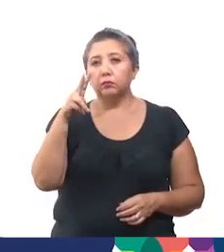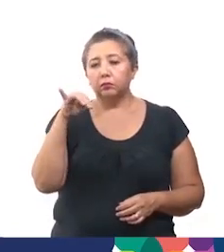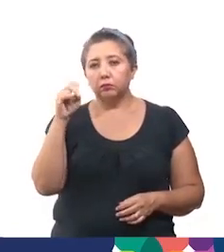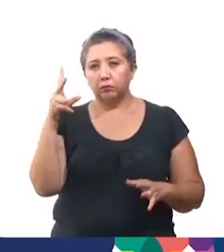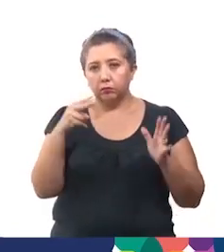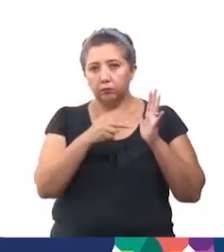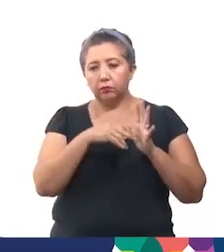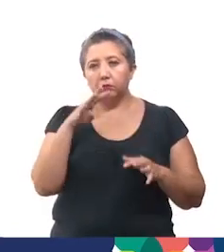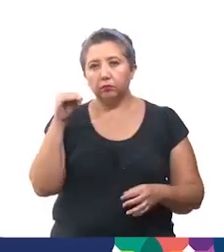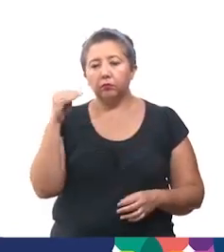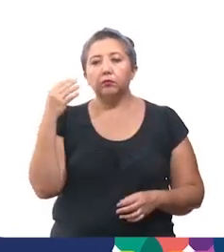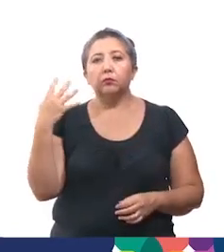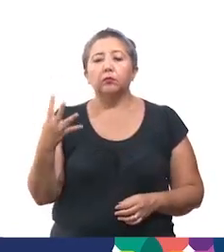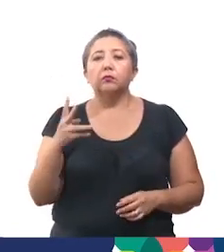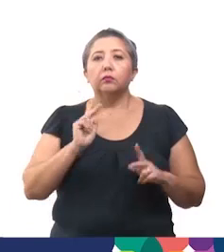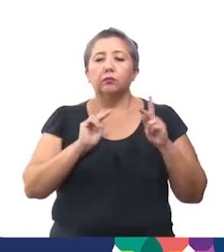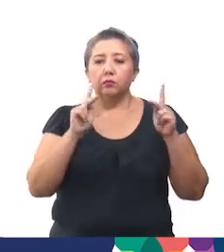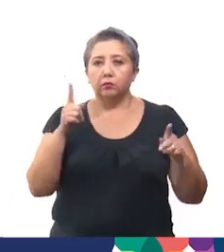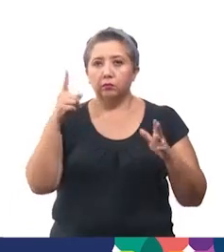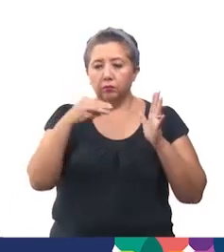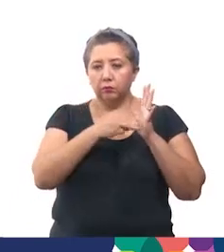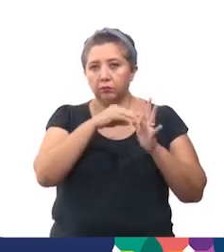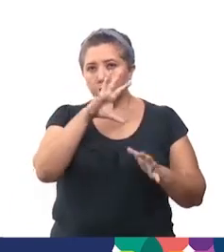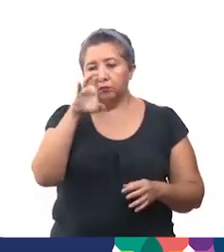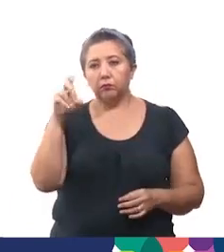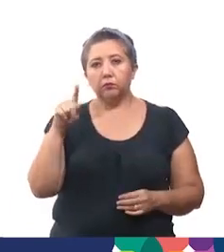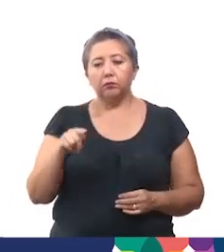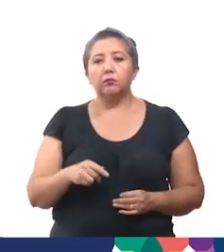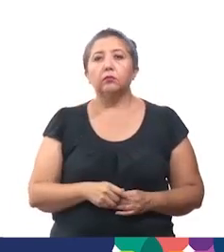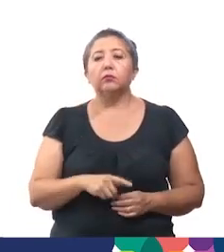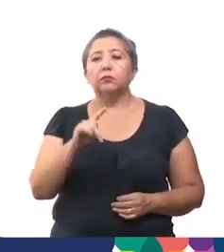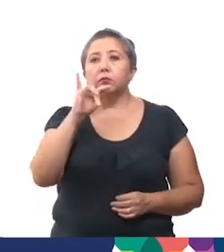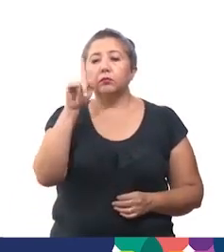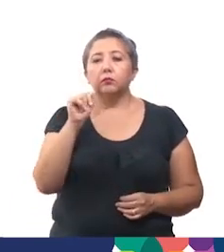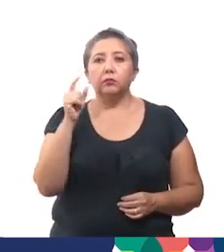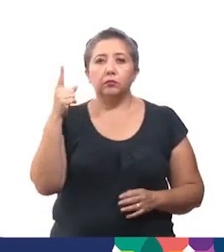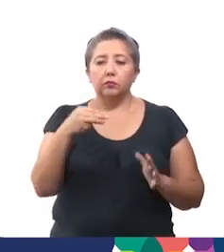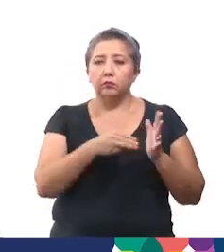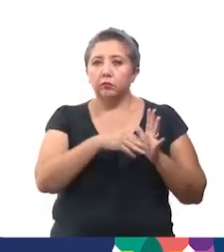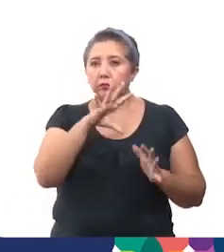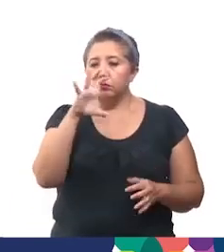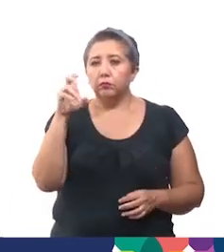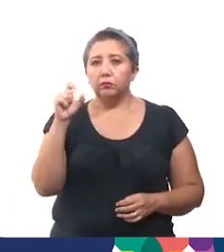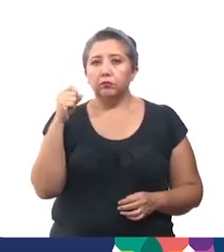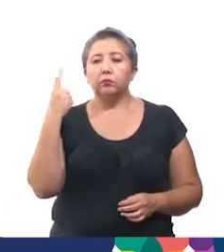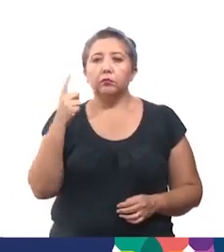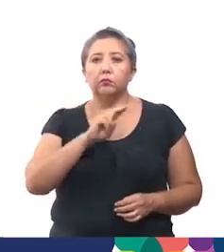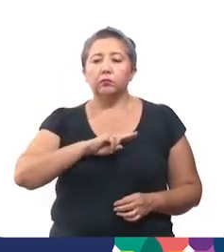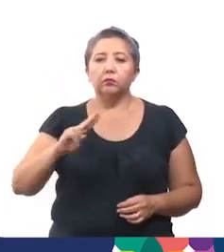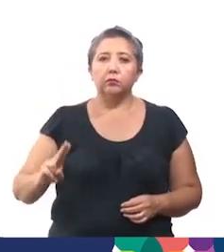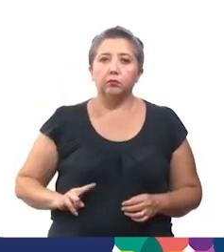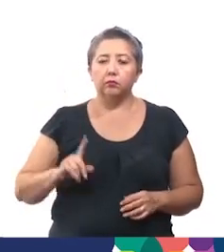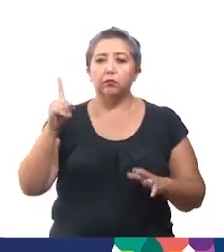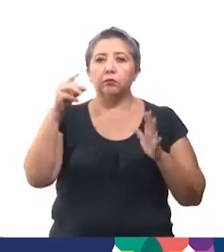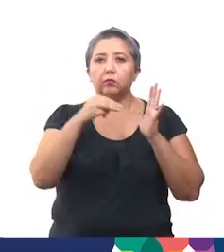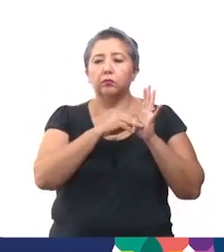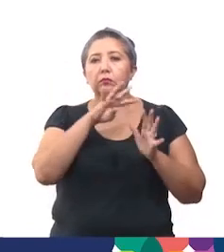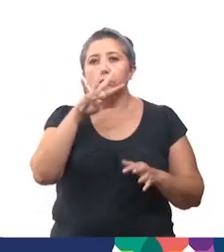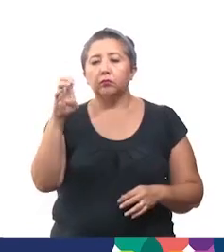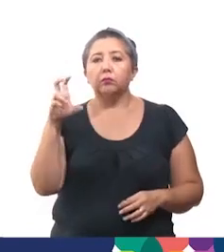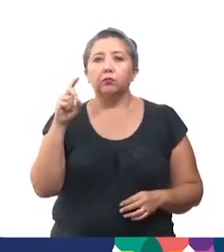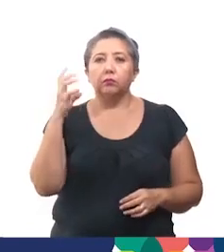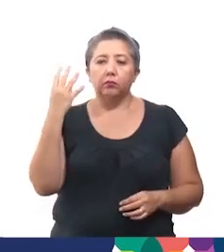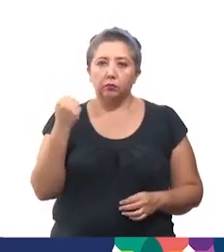con 2.094, Progreso con 1.570, Tizimín 1.521, Umán